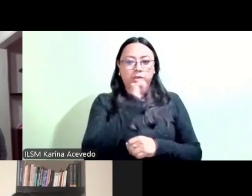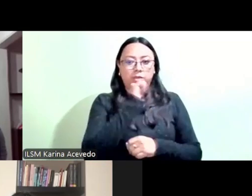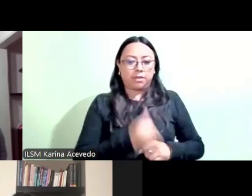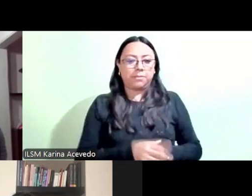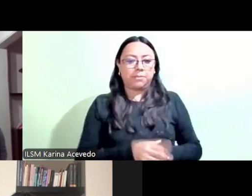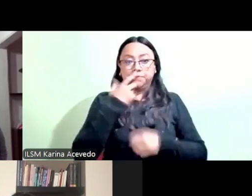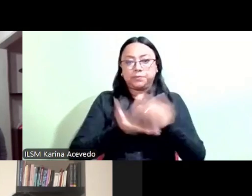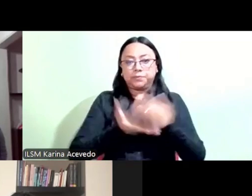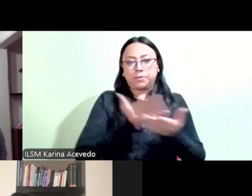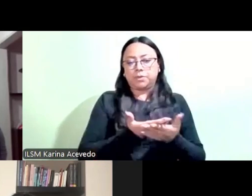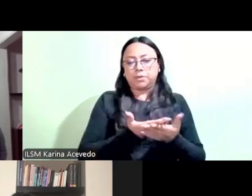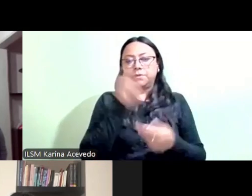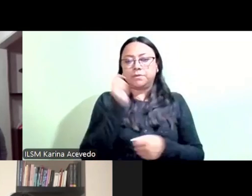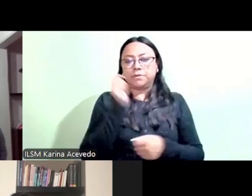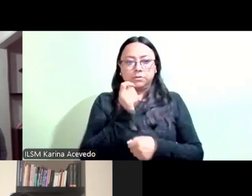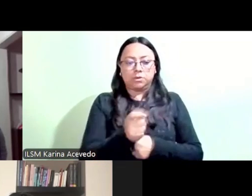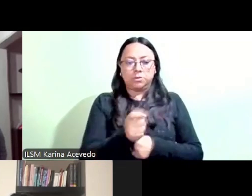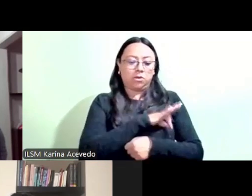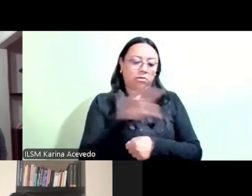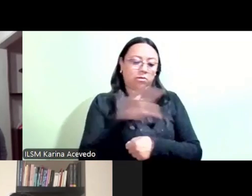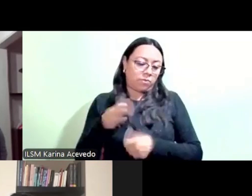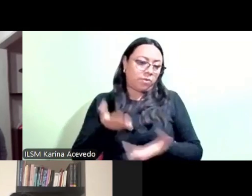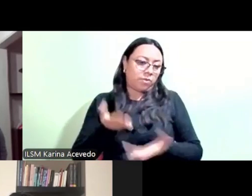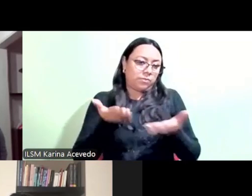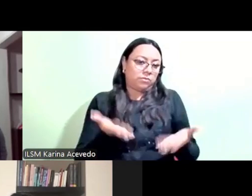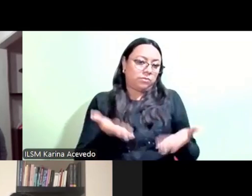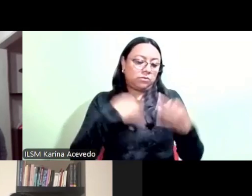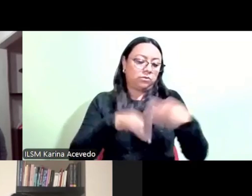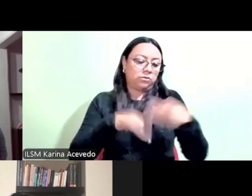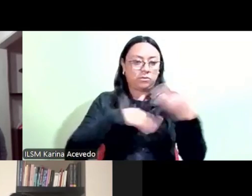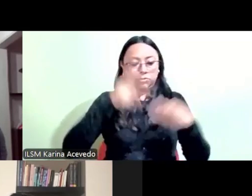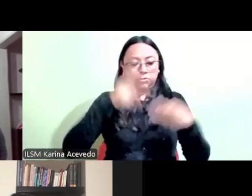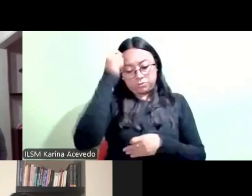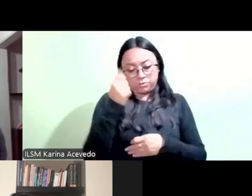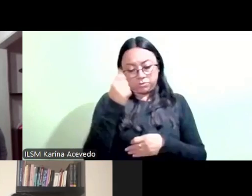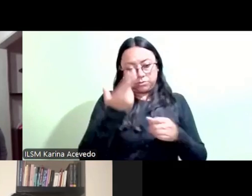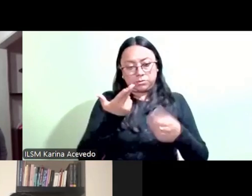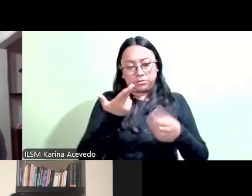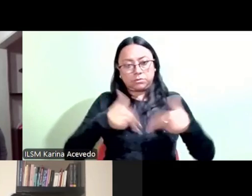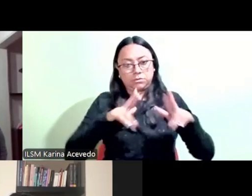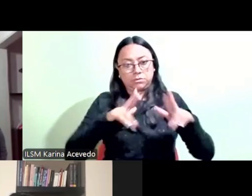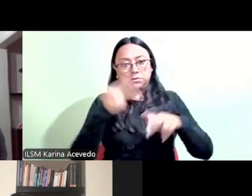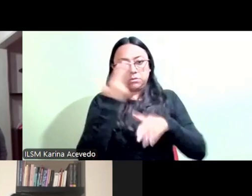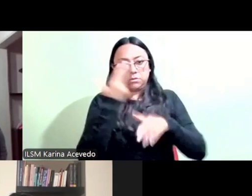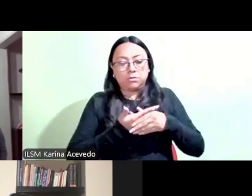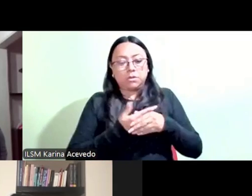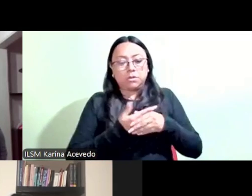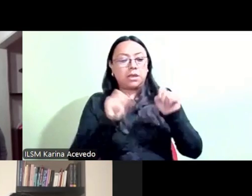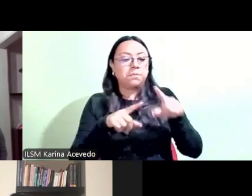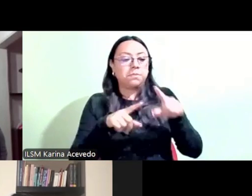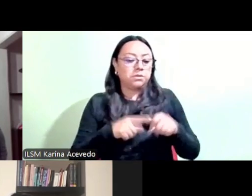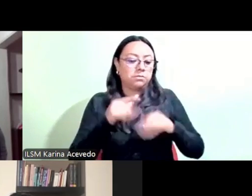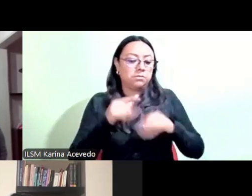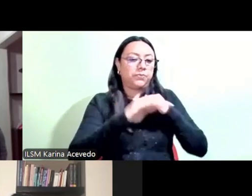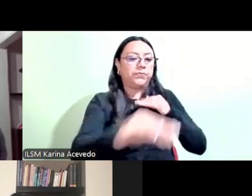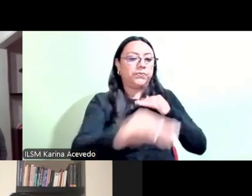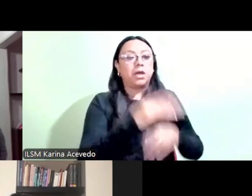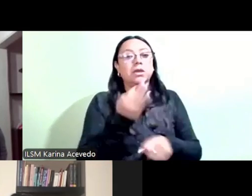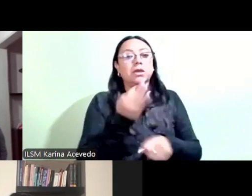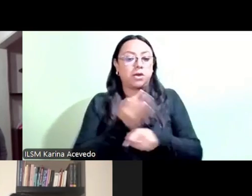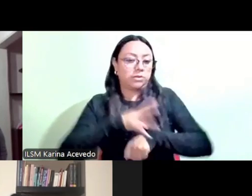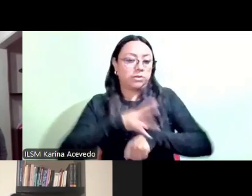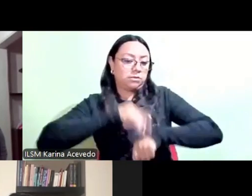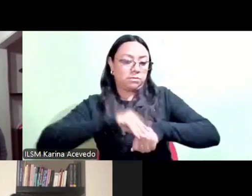propuesta consiste en que se autorice la prestación de servicios de hospedaje en la misma superficie que actualmente tiene autorizada para el uso